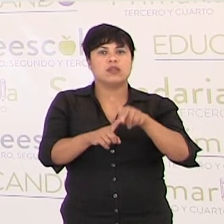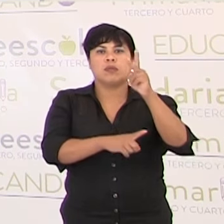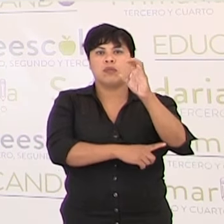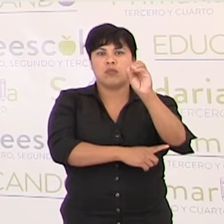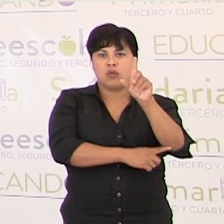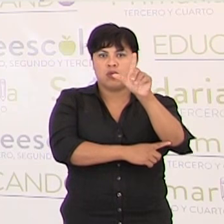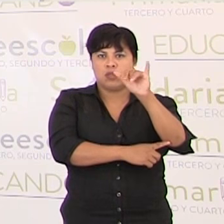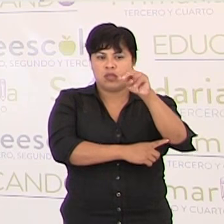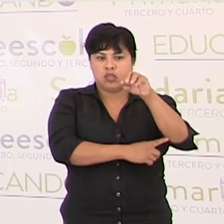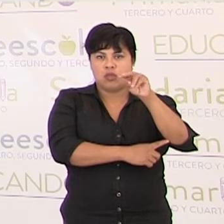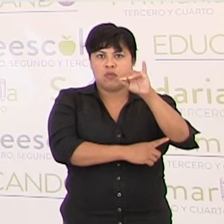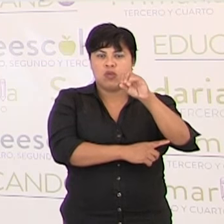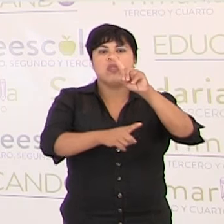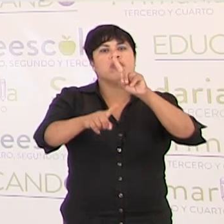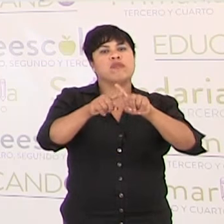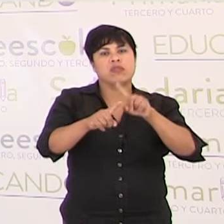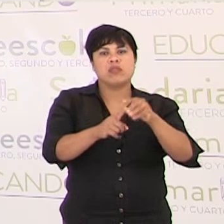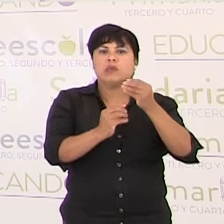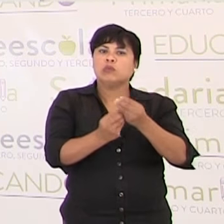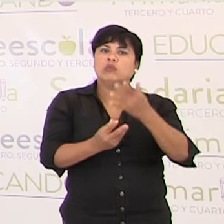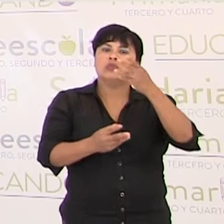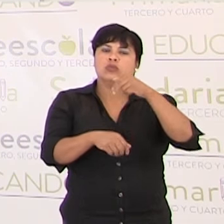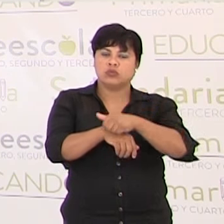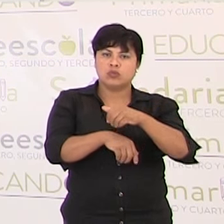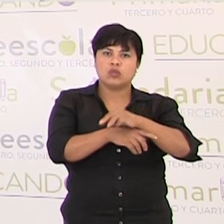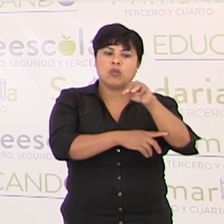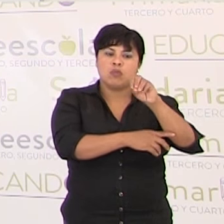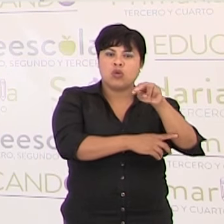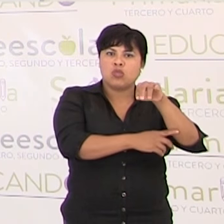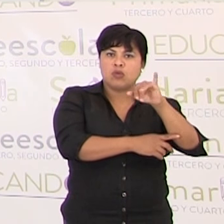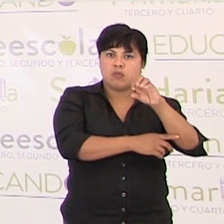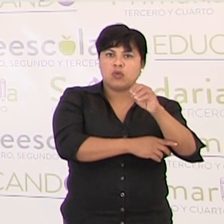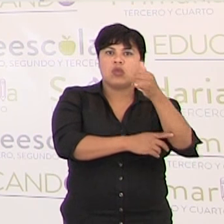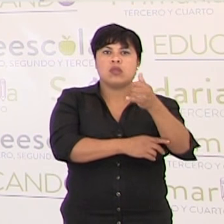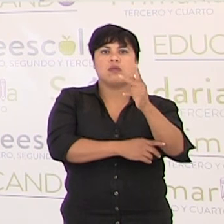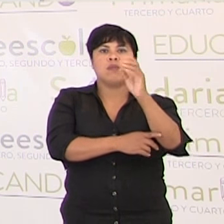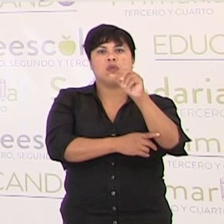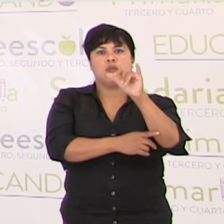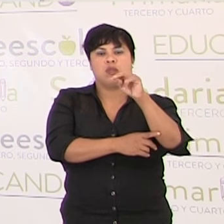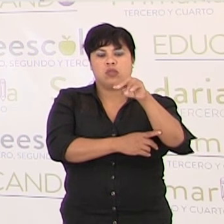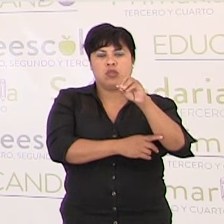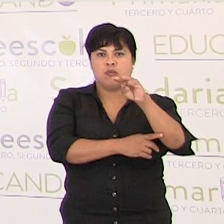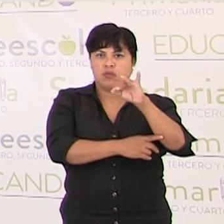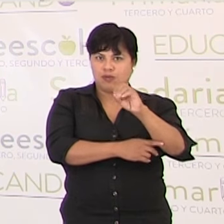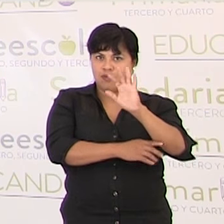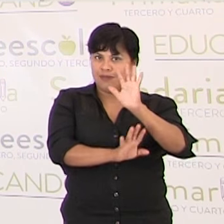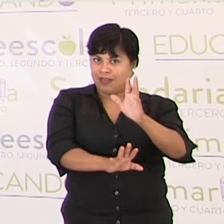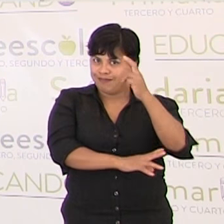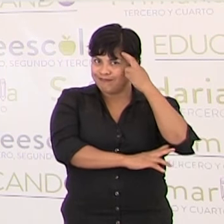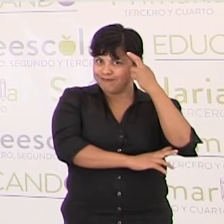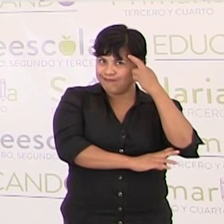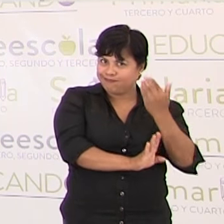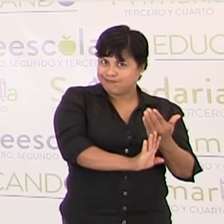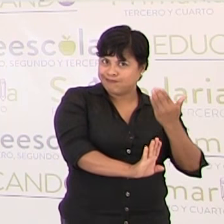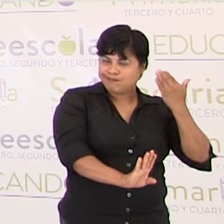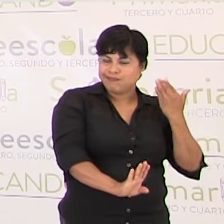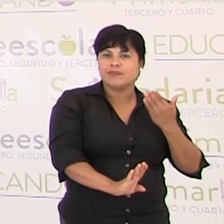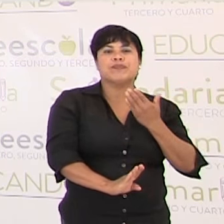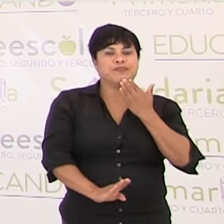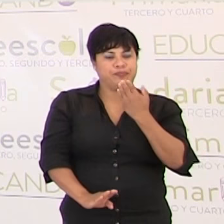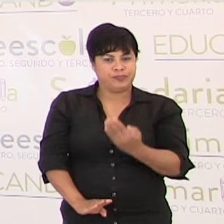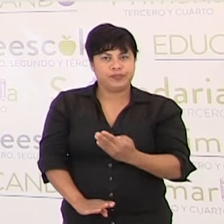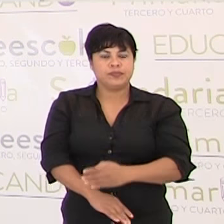polinomios, operaciones básicas algebraicas con monomios y polinomios. ¿Ya recordaron? ¿Sí? Bueno.